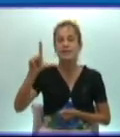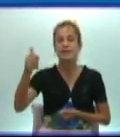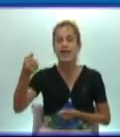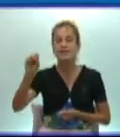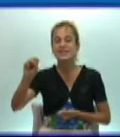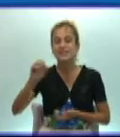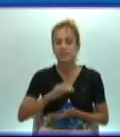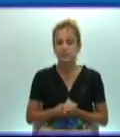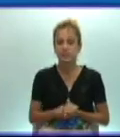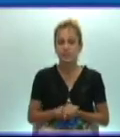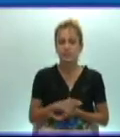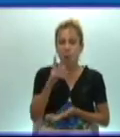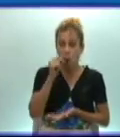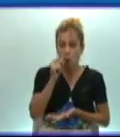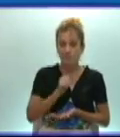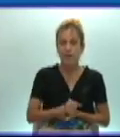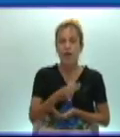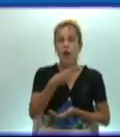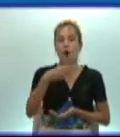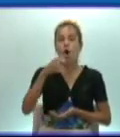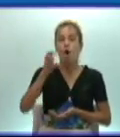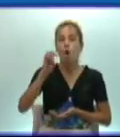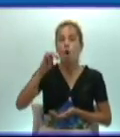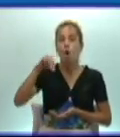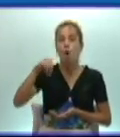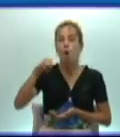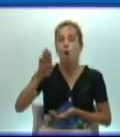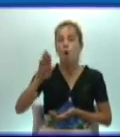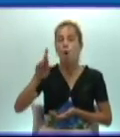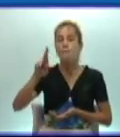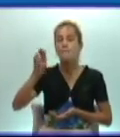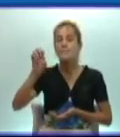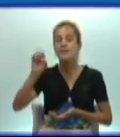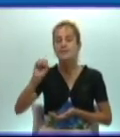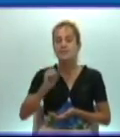El plural de hombre, hombres. El de vez,